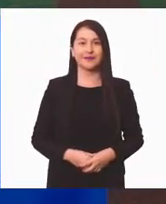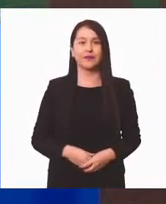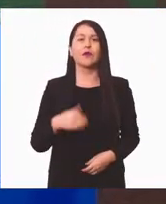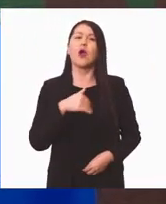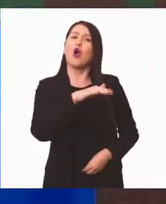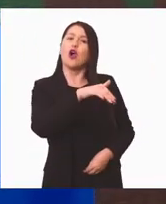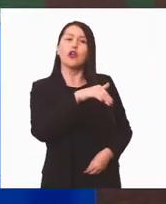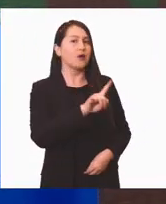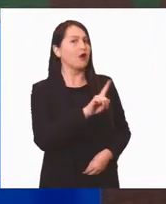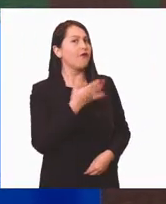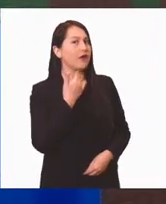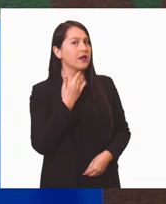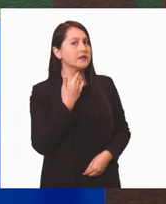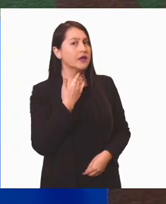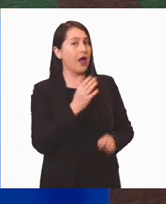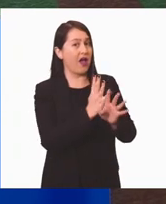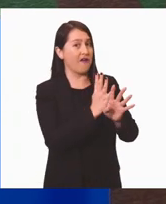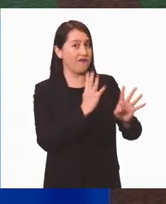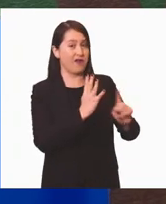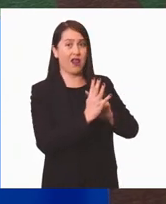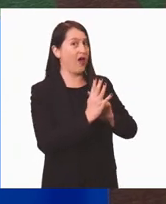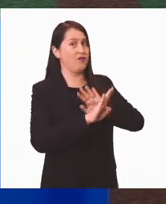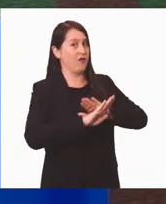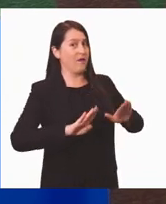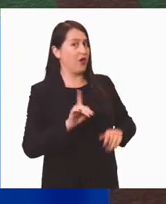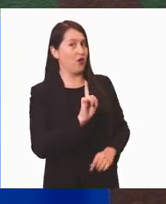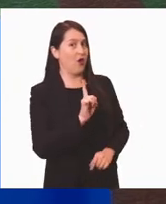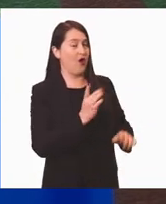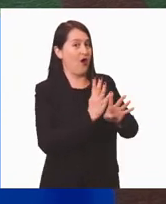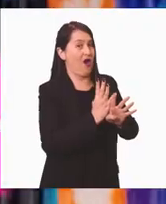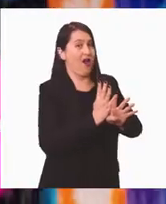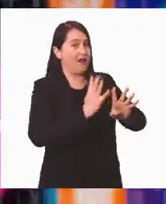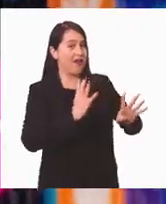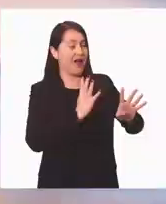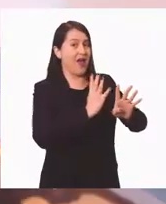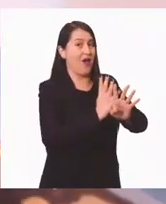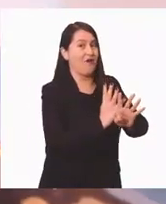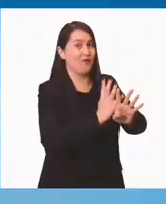Oye, no seas fresca. La fila no termina acá. ¿Ah, no? No, termina ya.